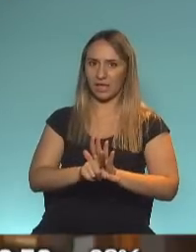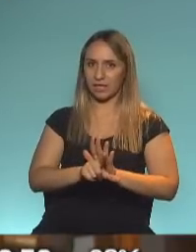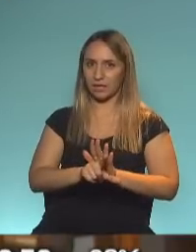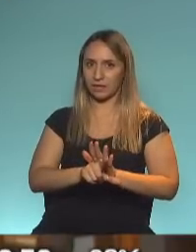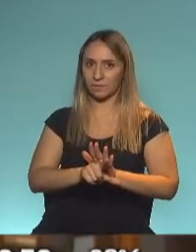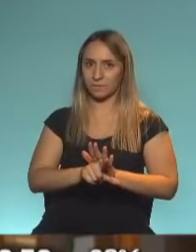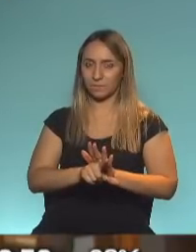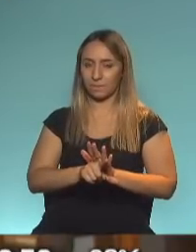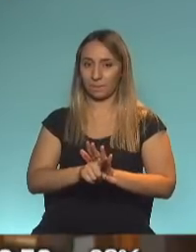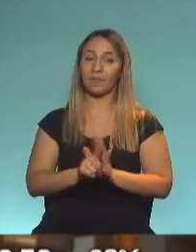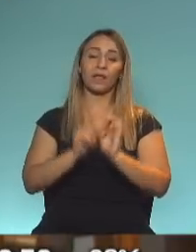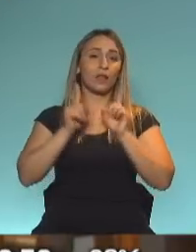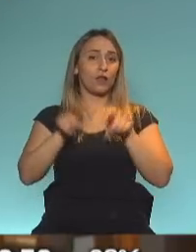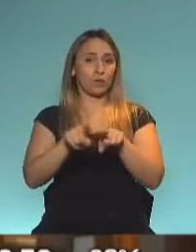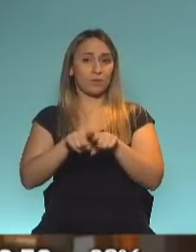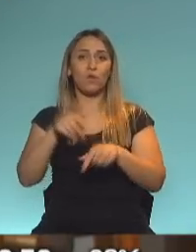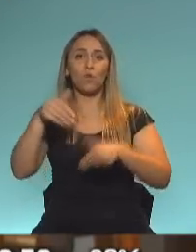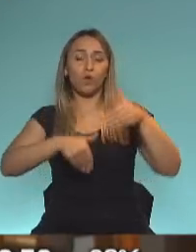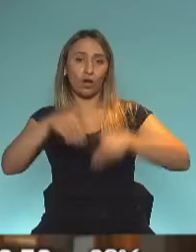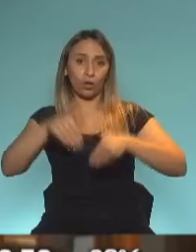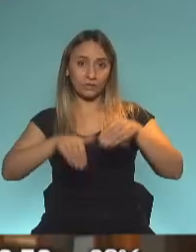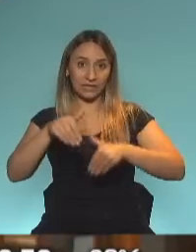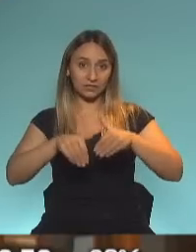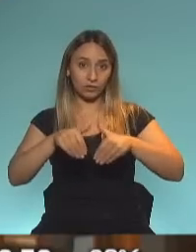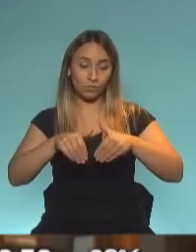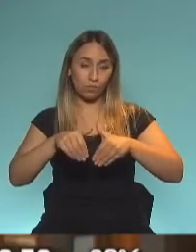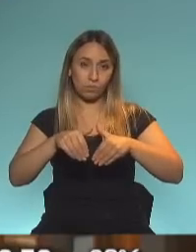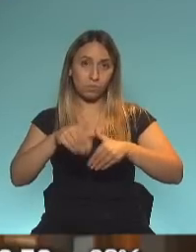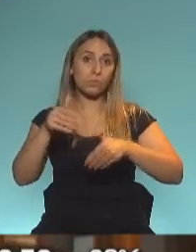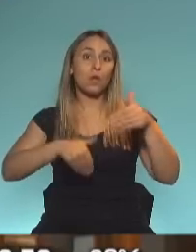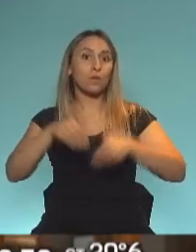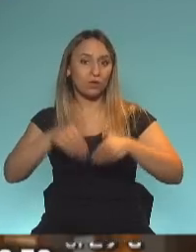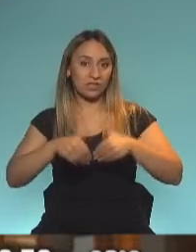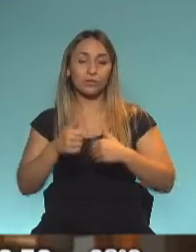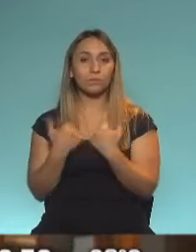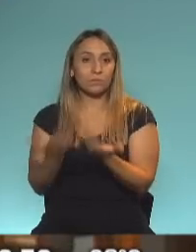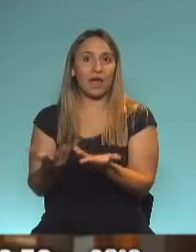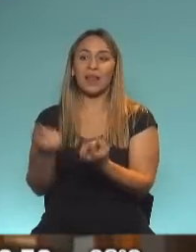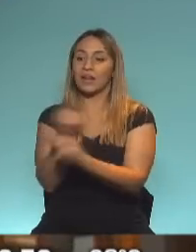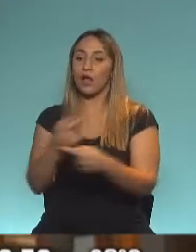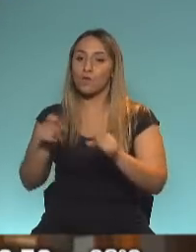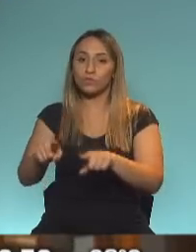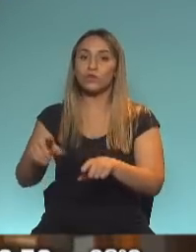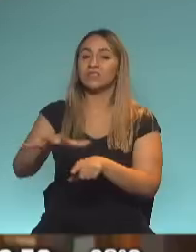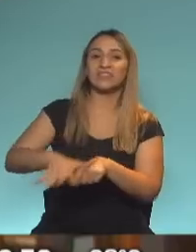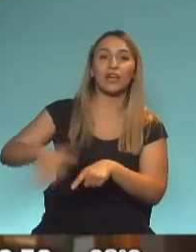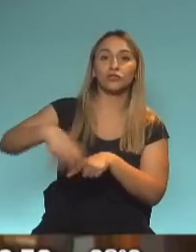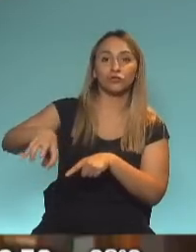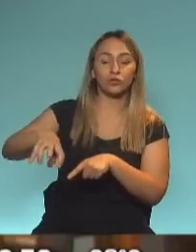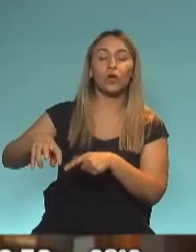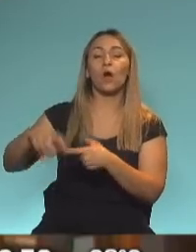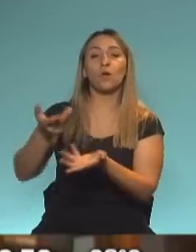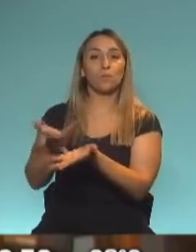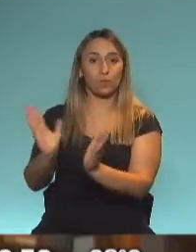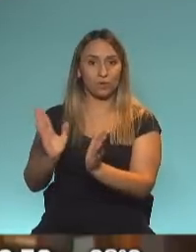Pasa con las votaciones vinculadas a recursos financieros del sector público. Pasa con, inclusive con